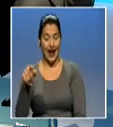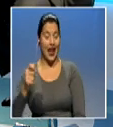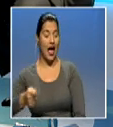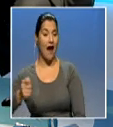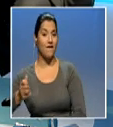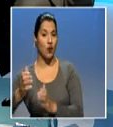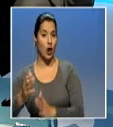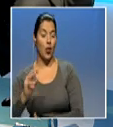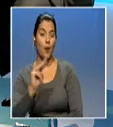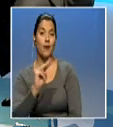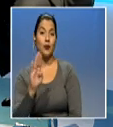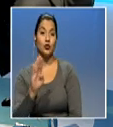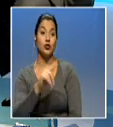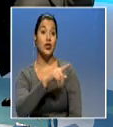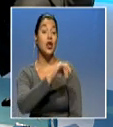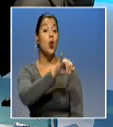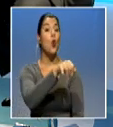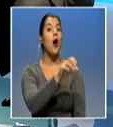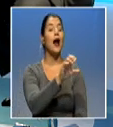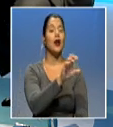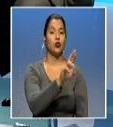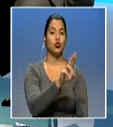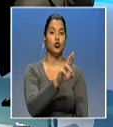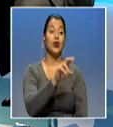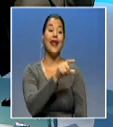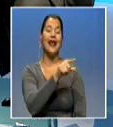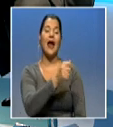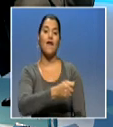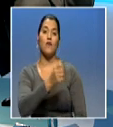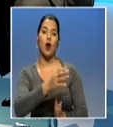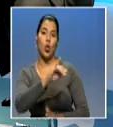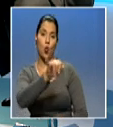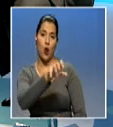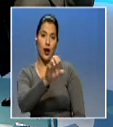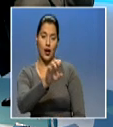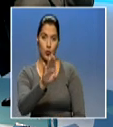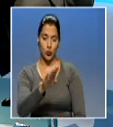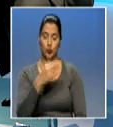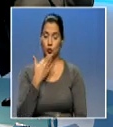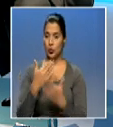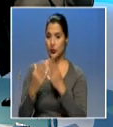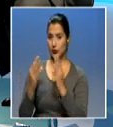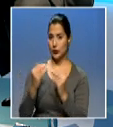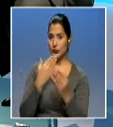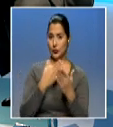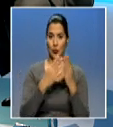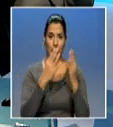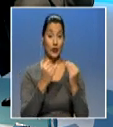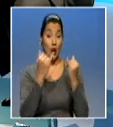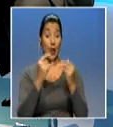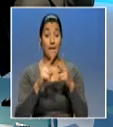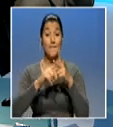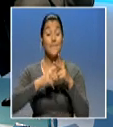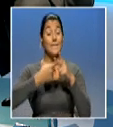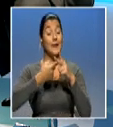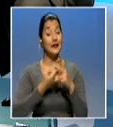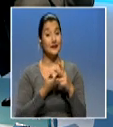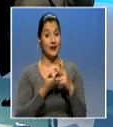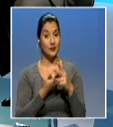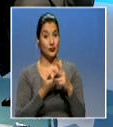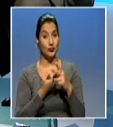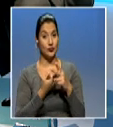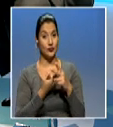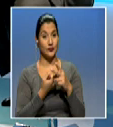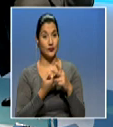don Juan Marco Rivero, abogado de don Juan Carlos Bolaños. Buenas noches. Buenas noches, sí. Comenzamos, don Juan Carlos, Juan